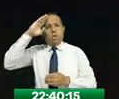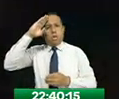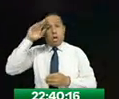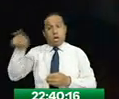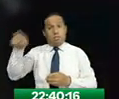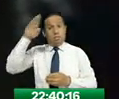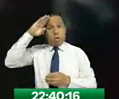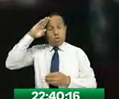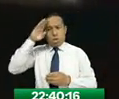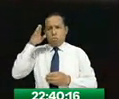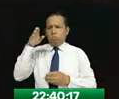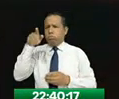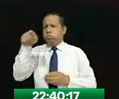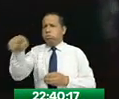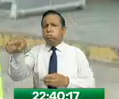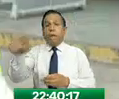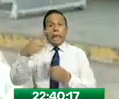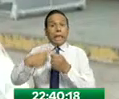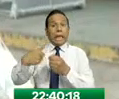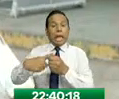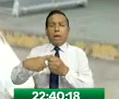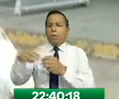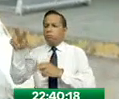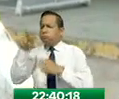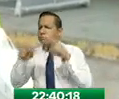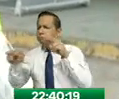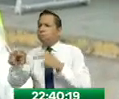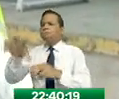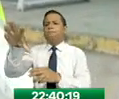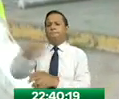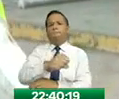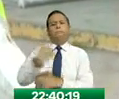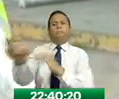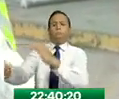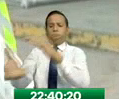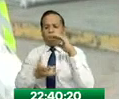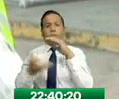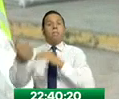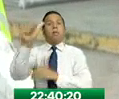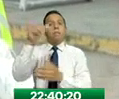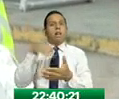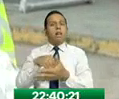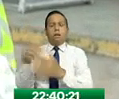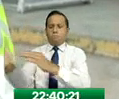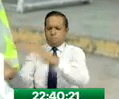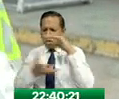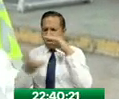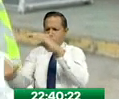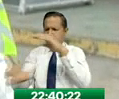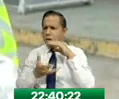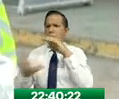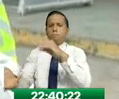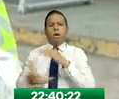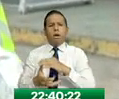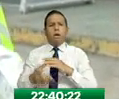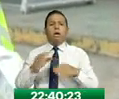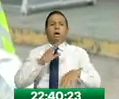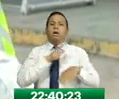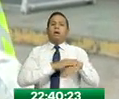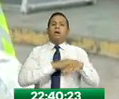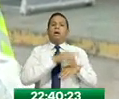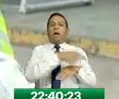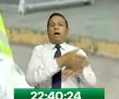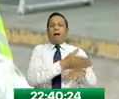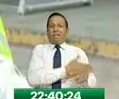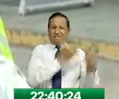donde recuperaron 10,000 cajas. Dichos productos eran o pertenecían a dicha empresa, tomando en